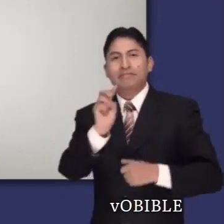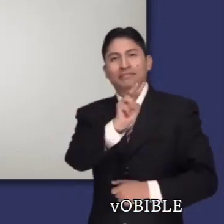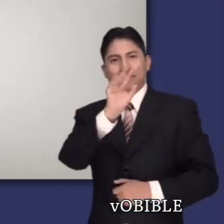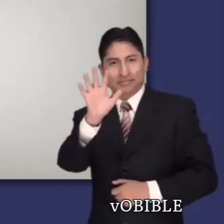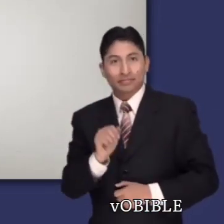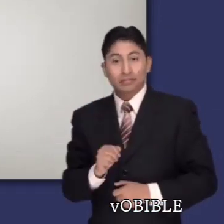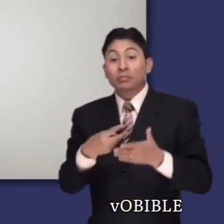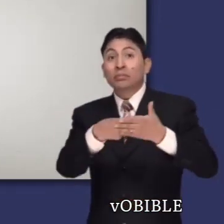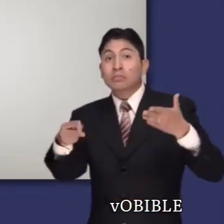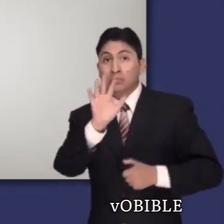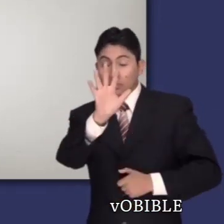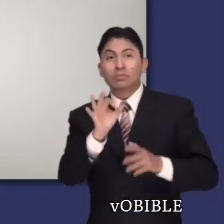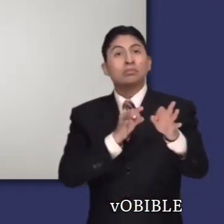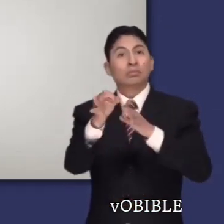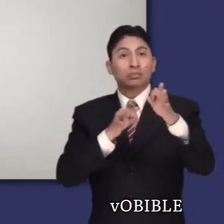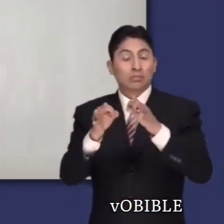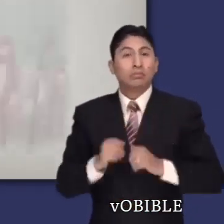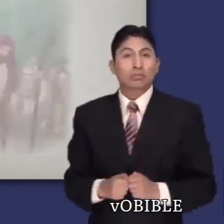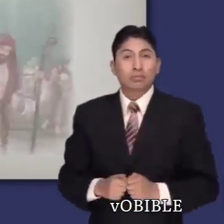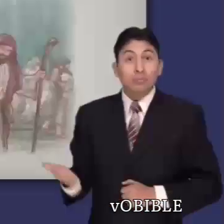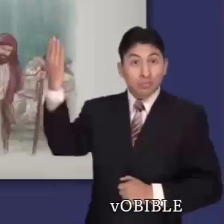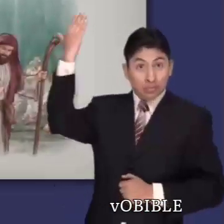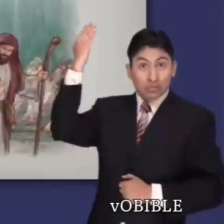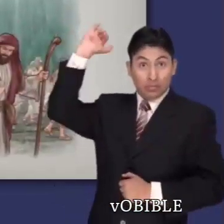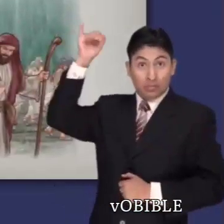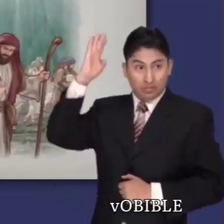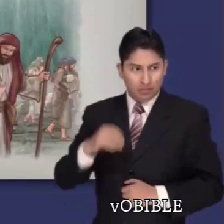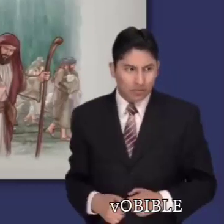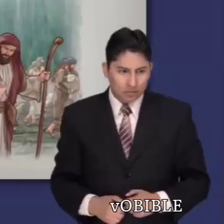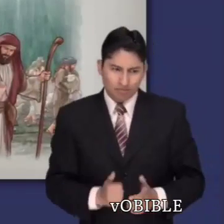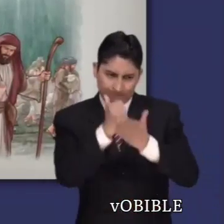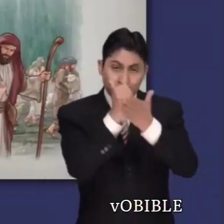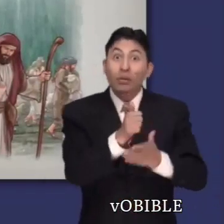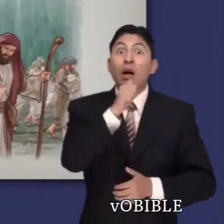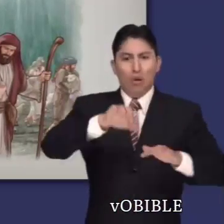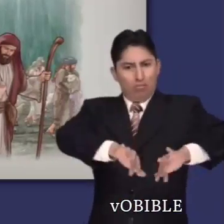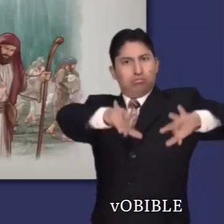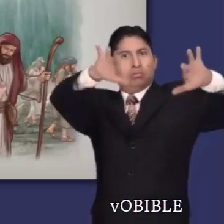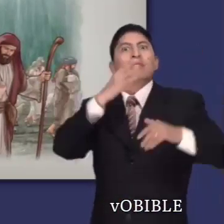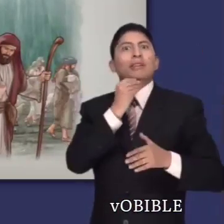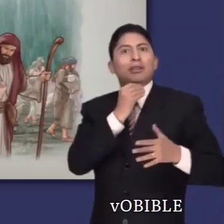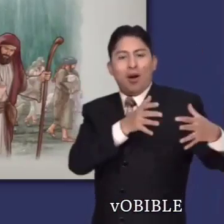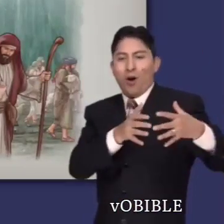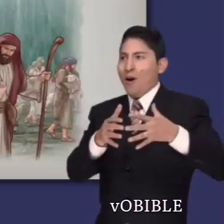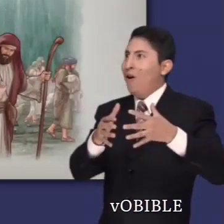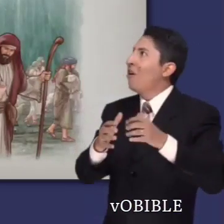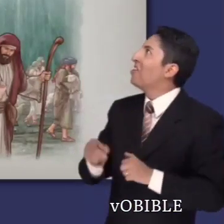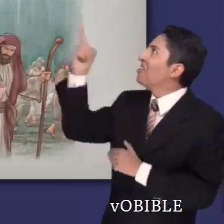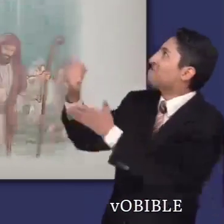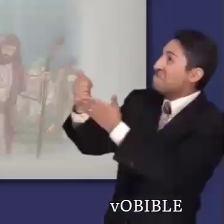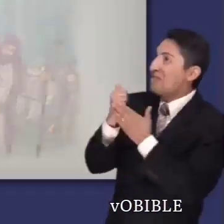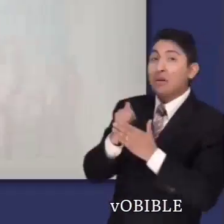tiene 25 versículos. En el versículo 5, Judas nos recuerda que después de haber sacado a su pueblo